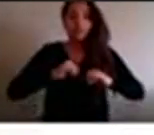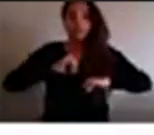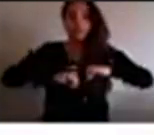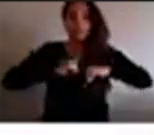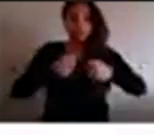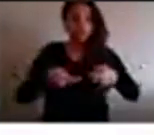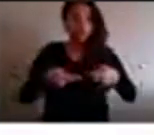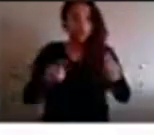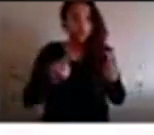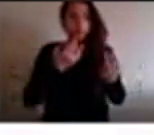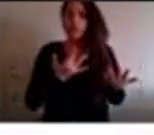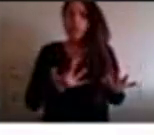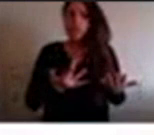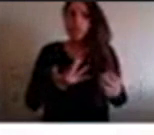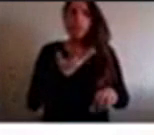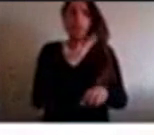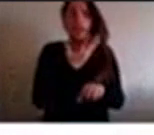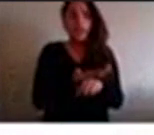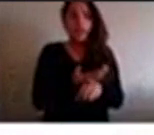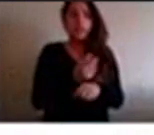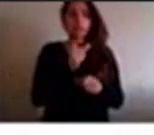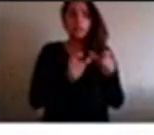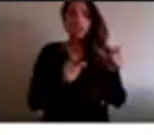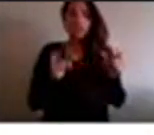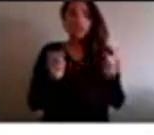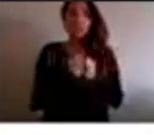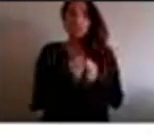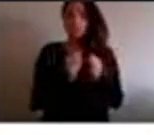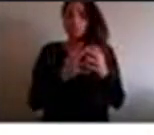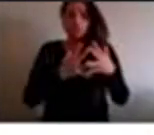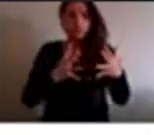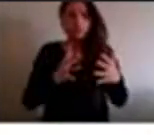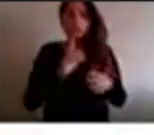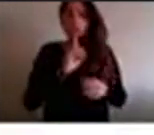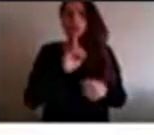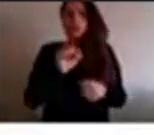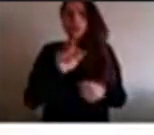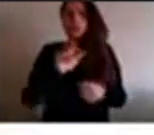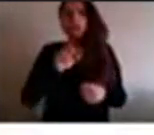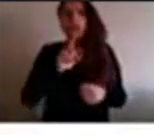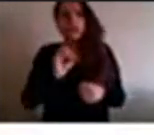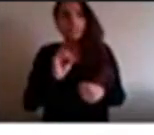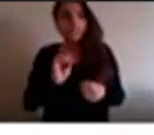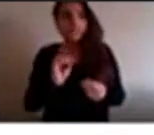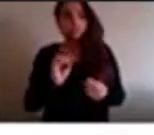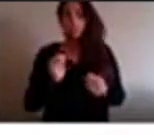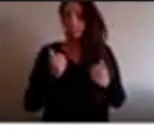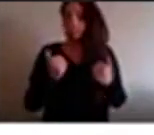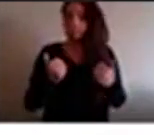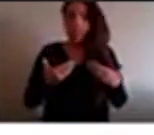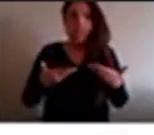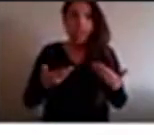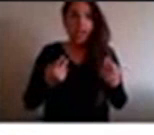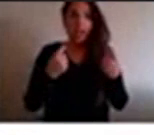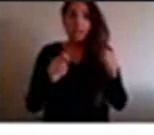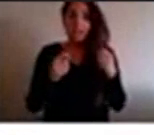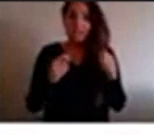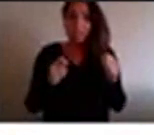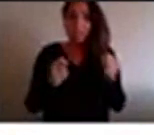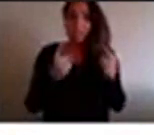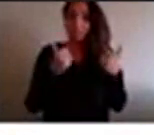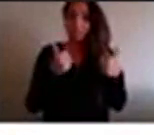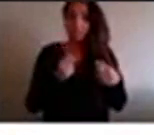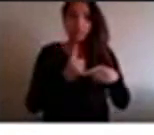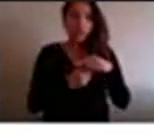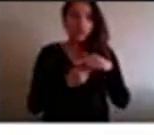talento humano de todas las entidades y con servidores públicos para que se dé cumplimiento a la cuota. Pero por otro lado, también con